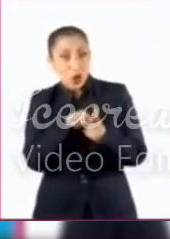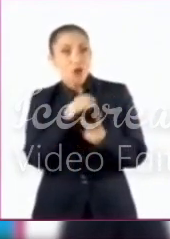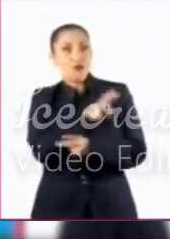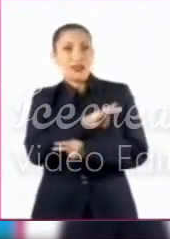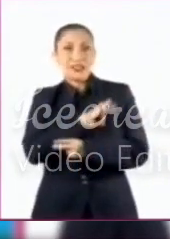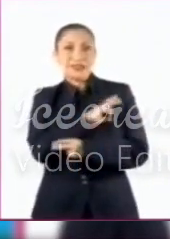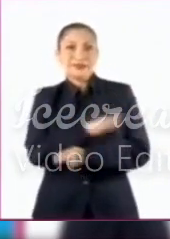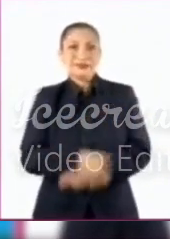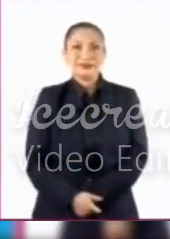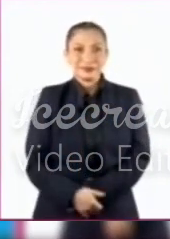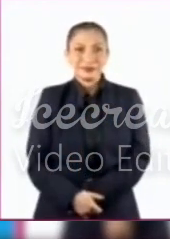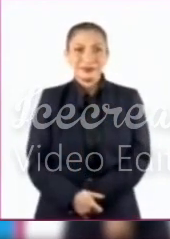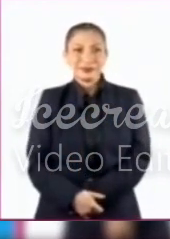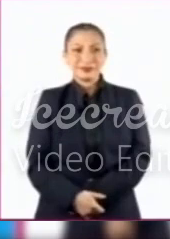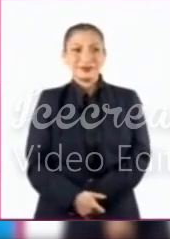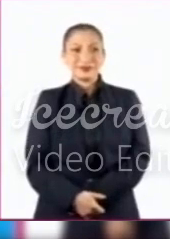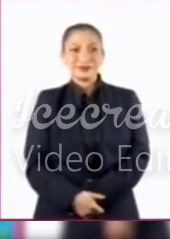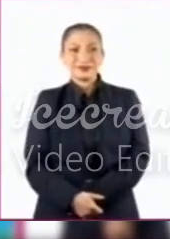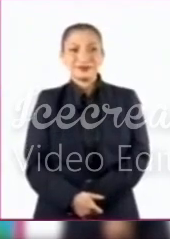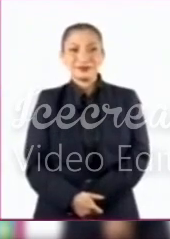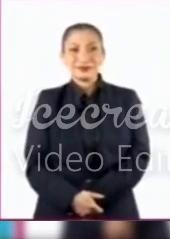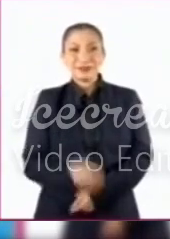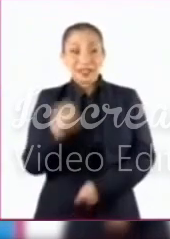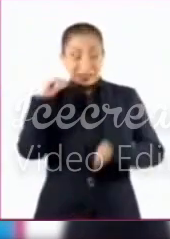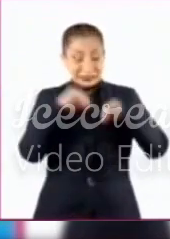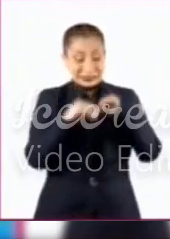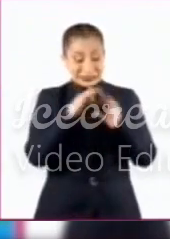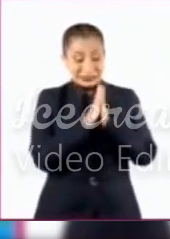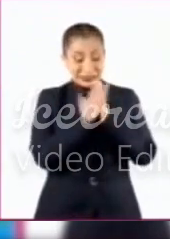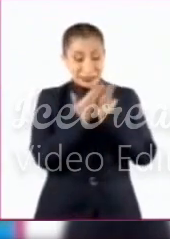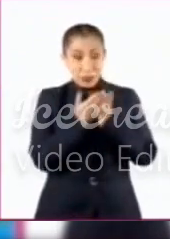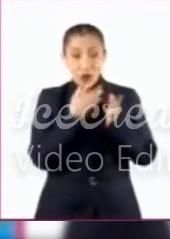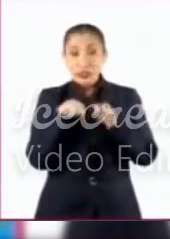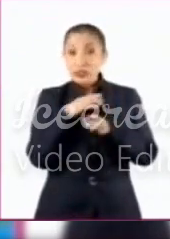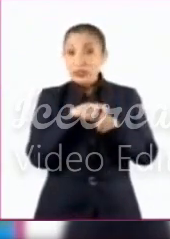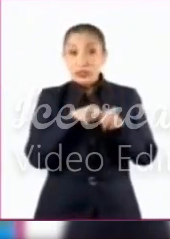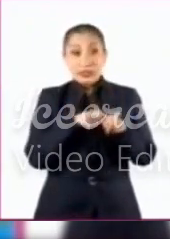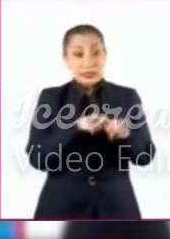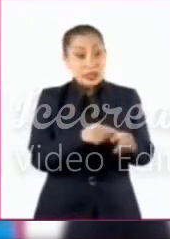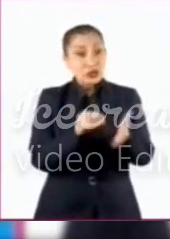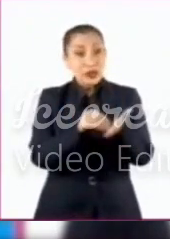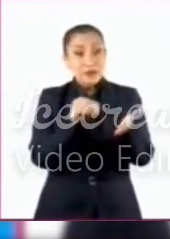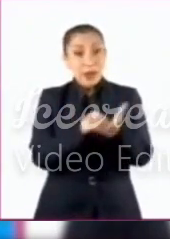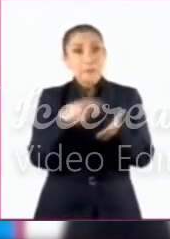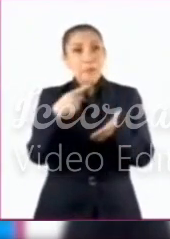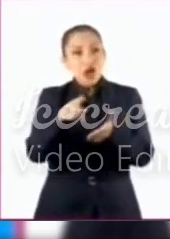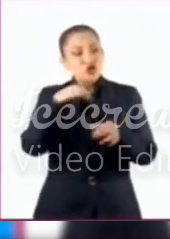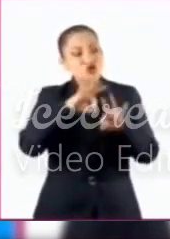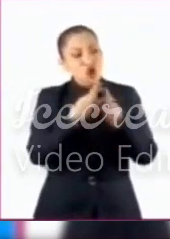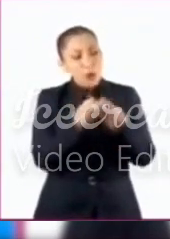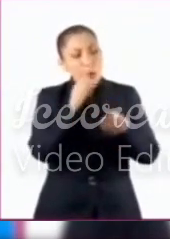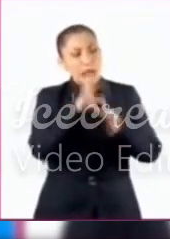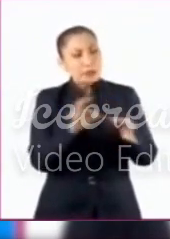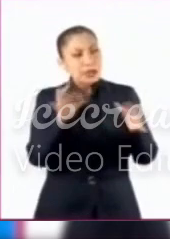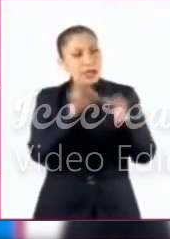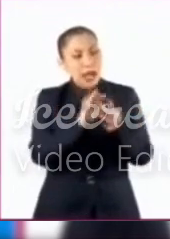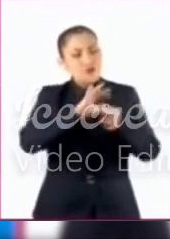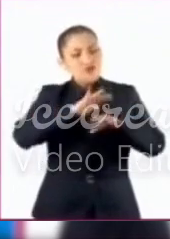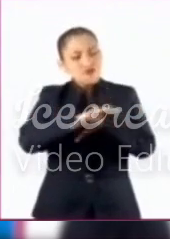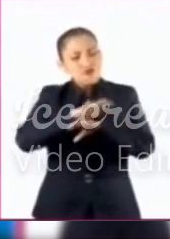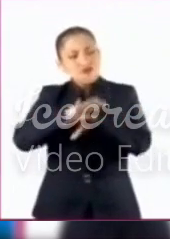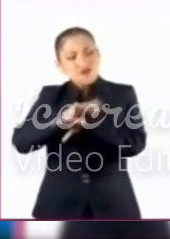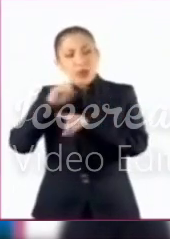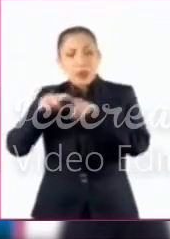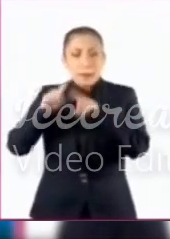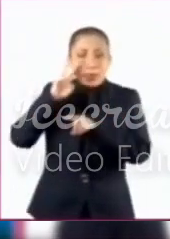y la felicidad. La producción de cuentos no se ha detenido, pero su estilo se ha ido modificando ajustándose a